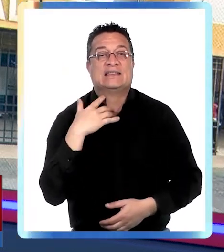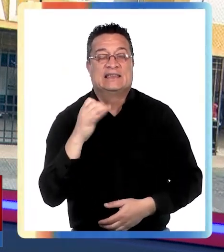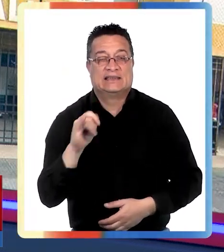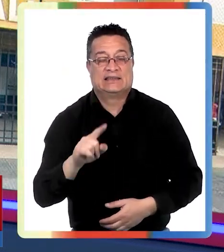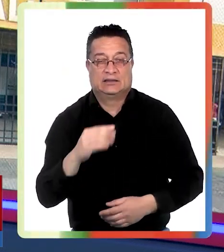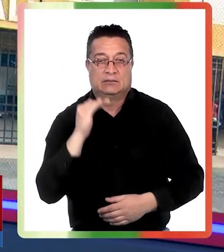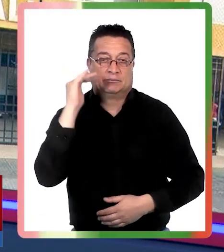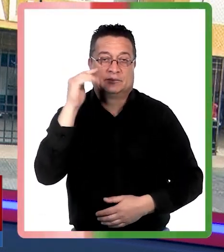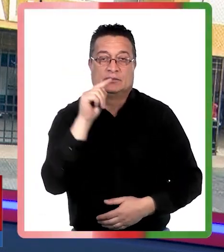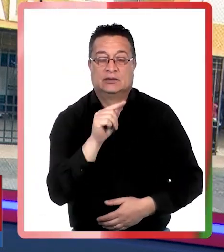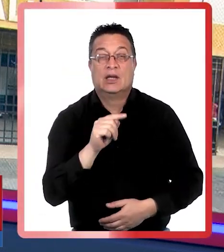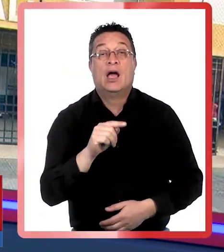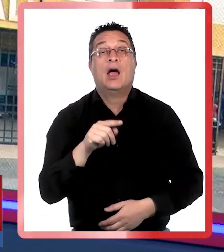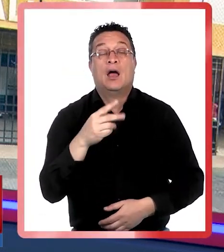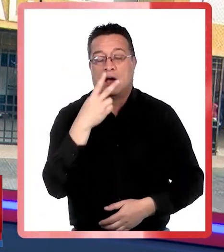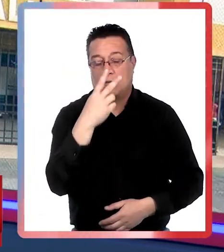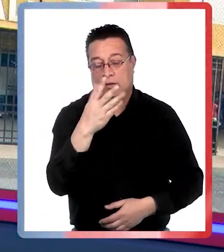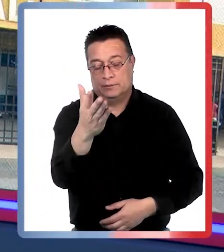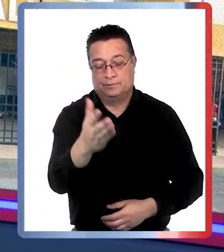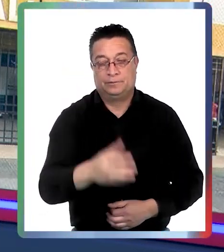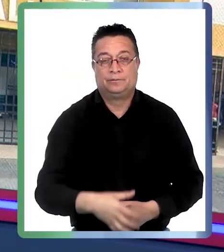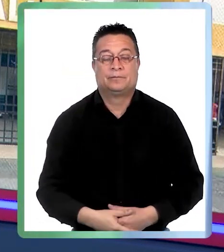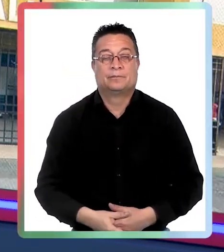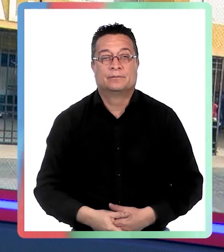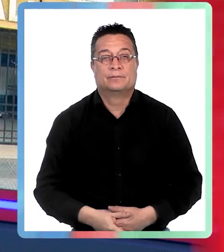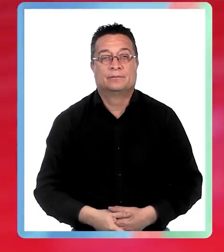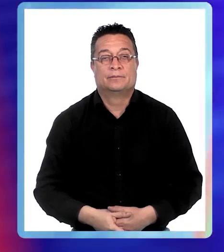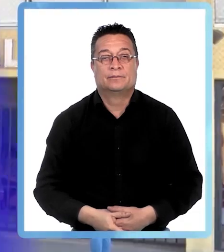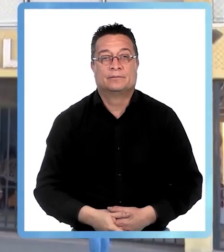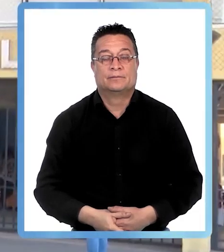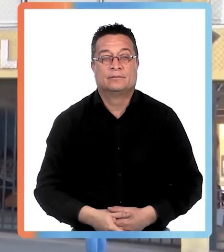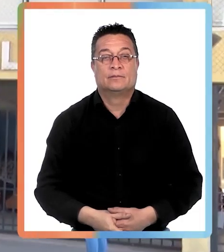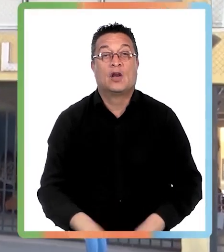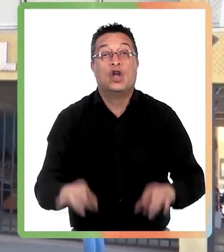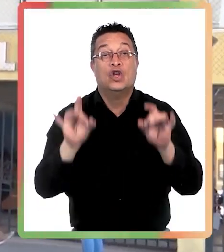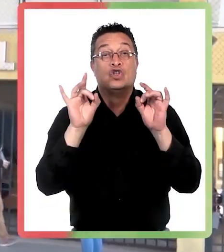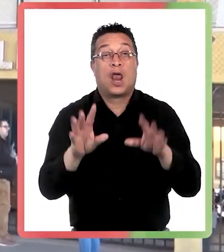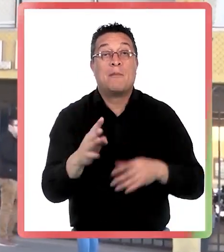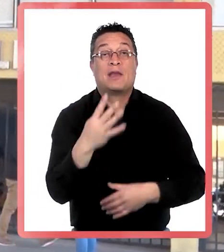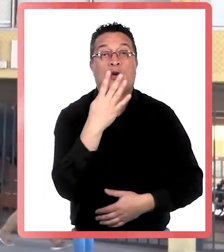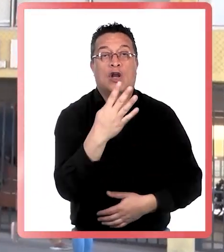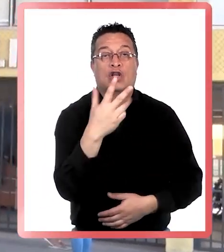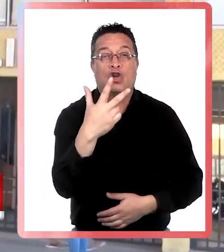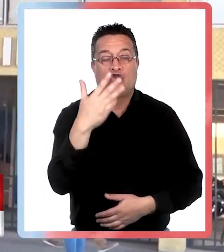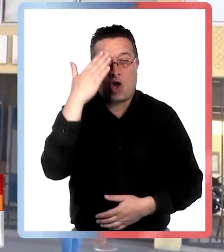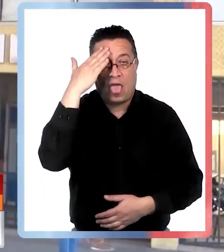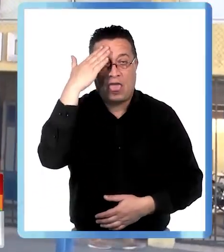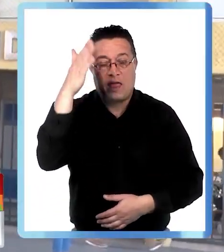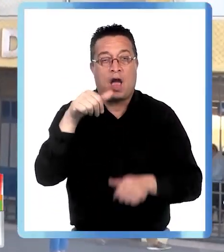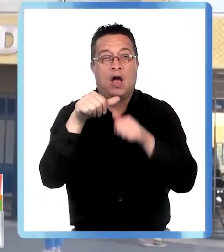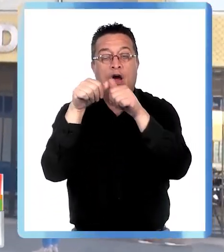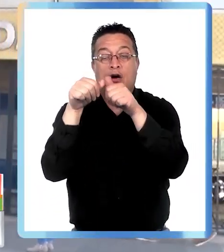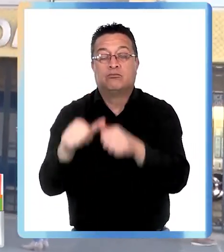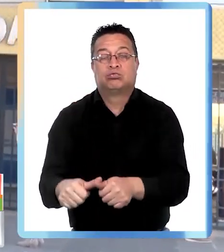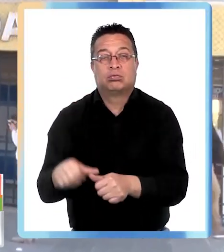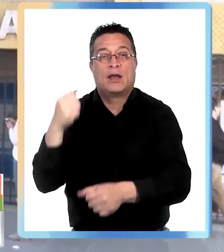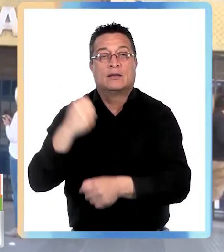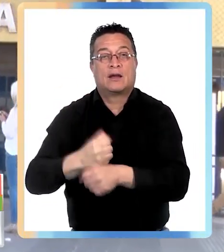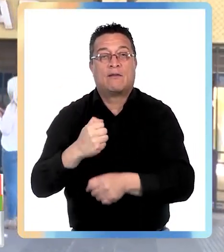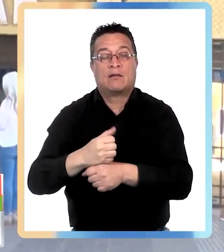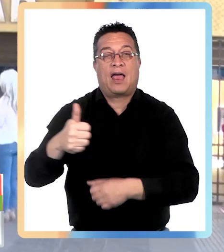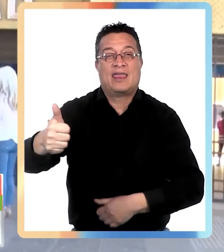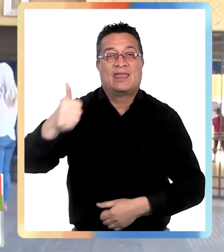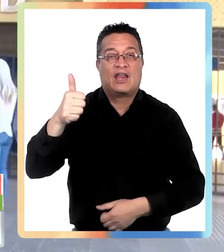Velázquez los detalles son de antofagasta televisión solo 48 días alcanzó a